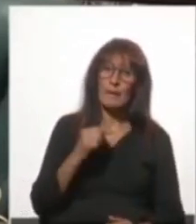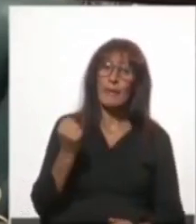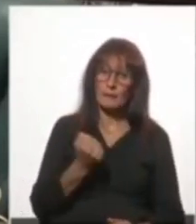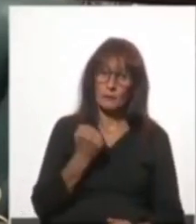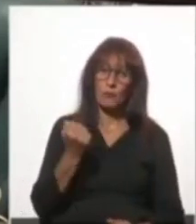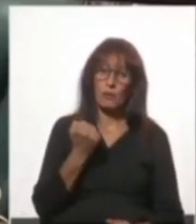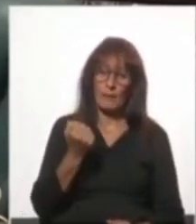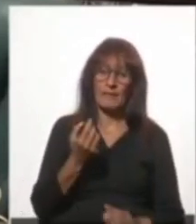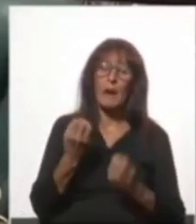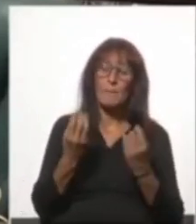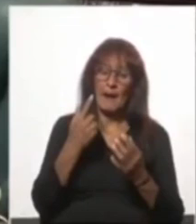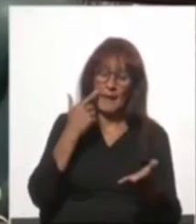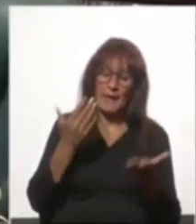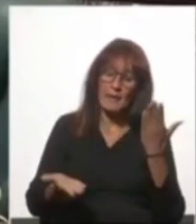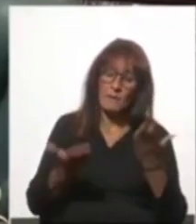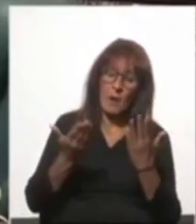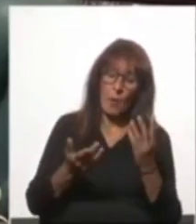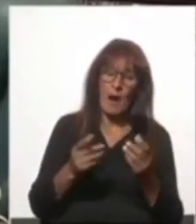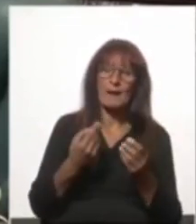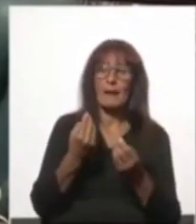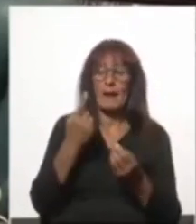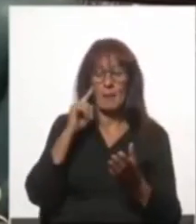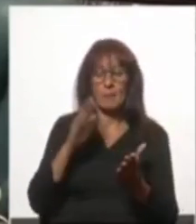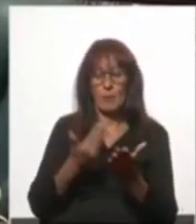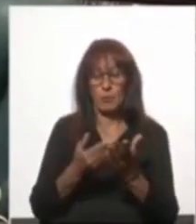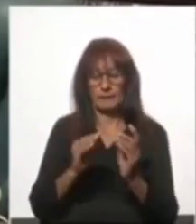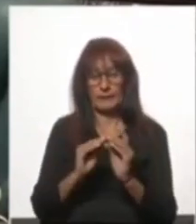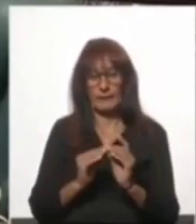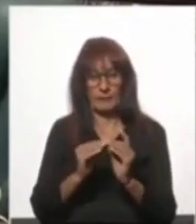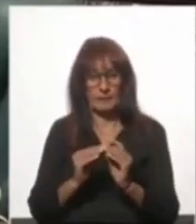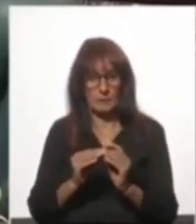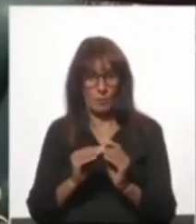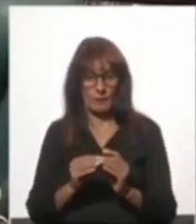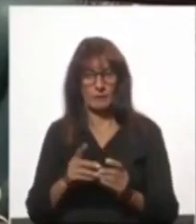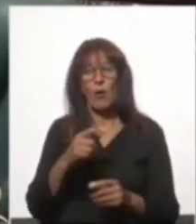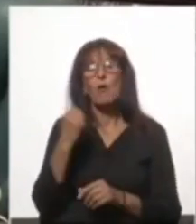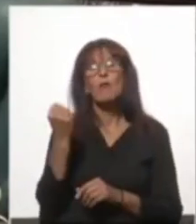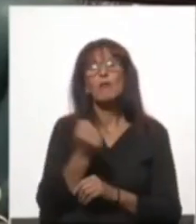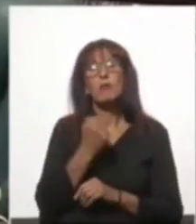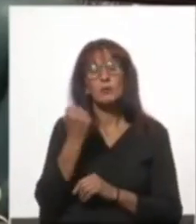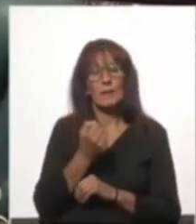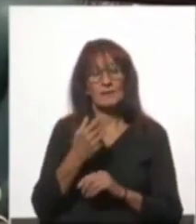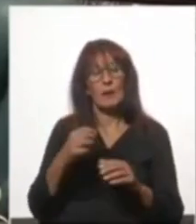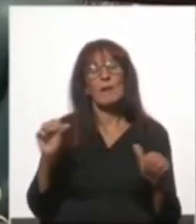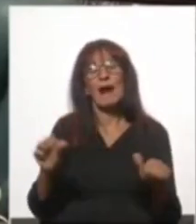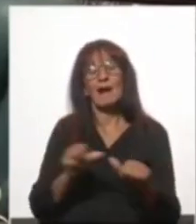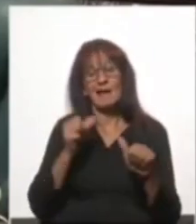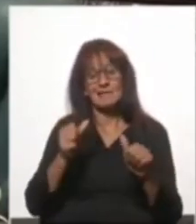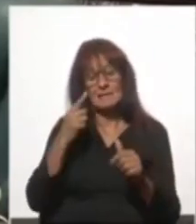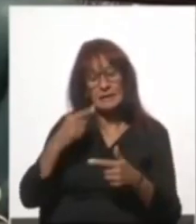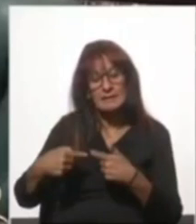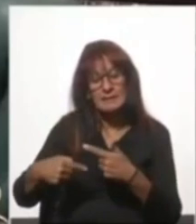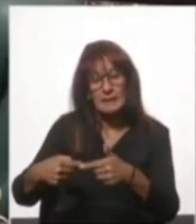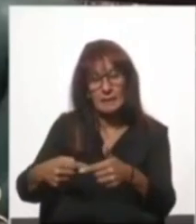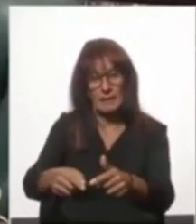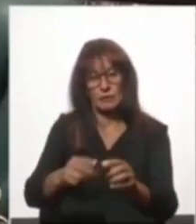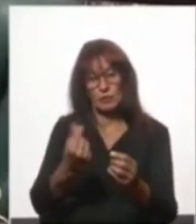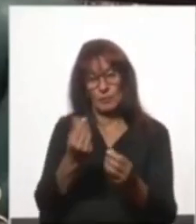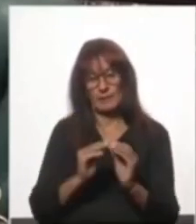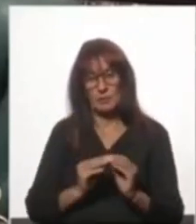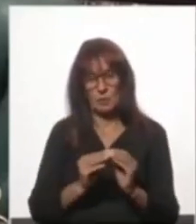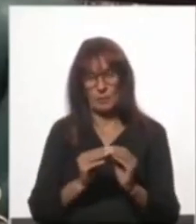para evaluar la propuesta del presupuesto, información que es fundamental para hacer el seguimiento de la ejecución